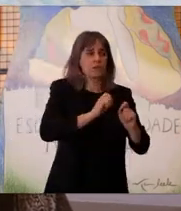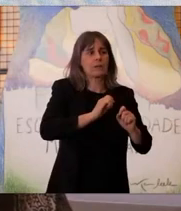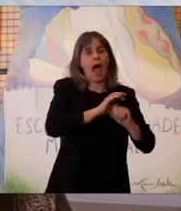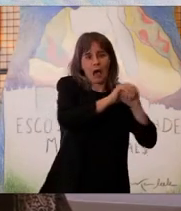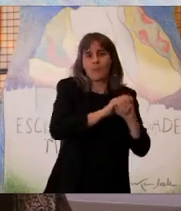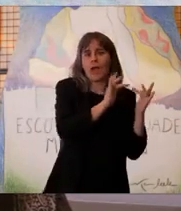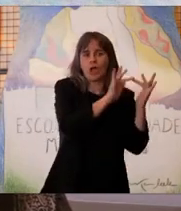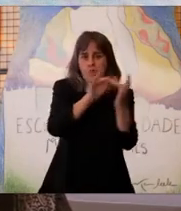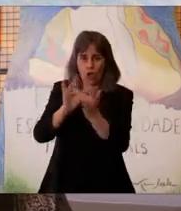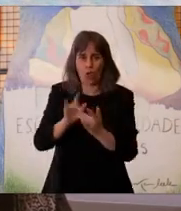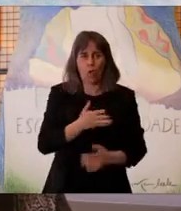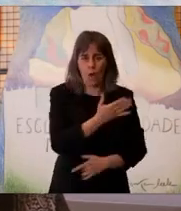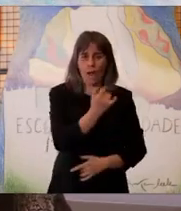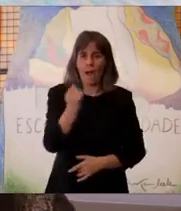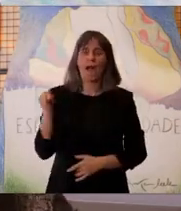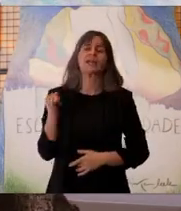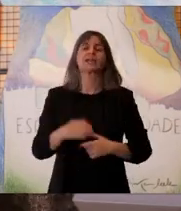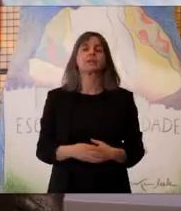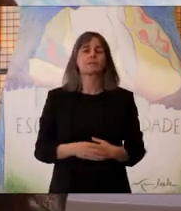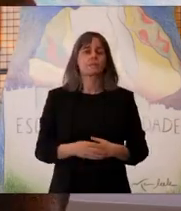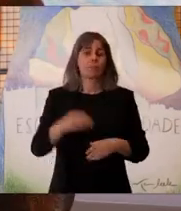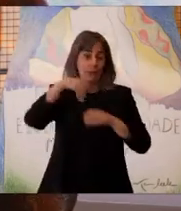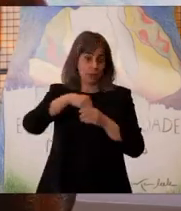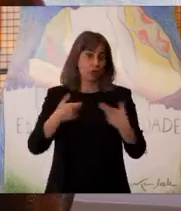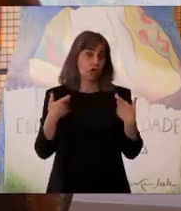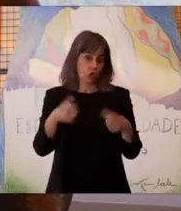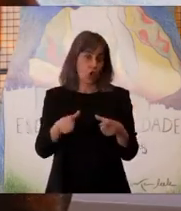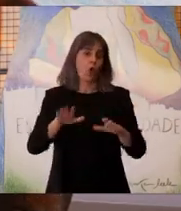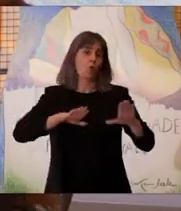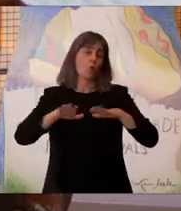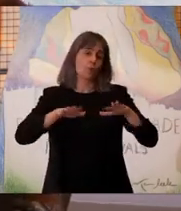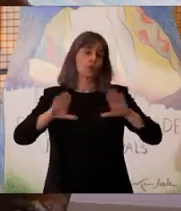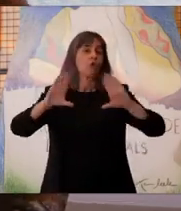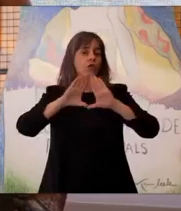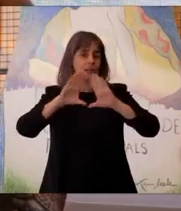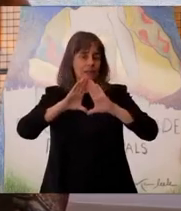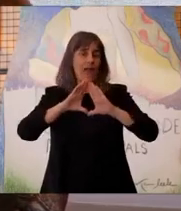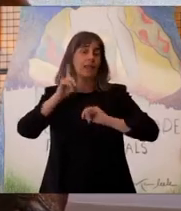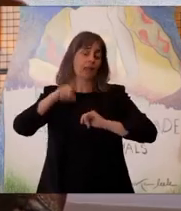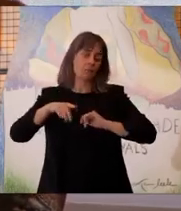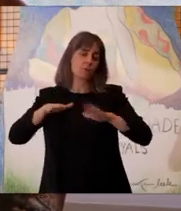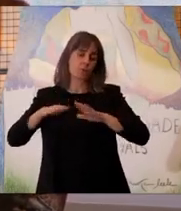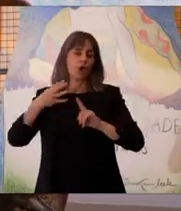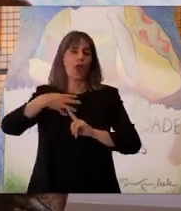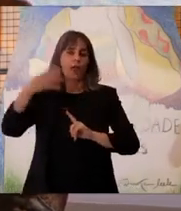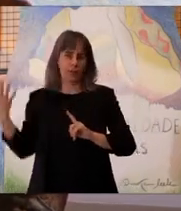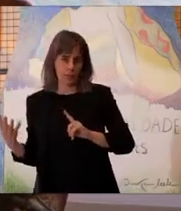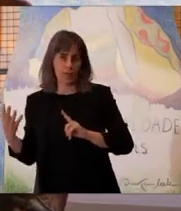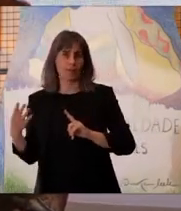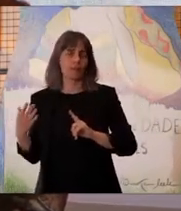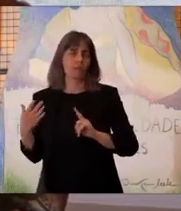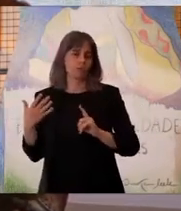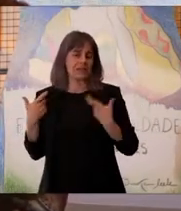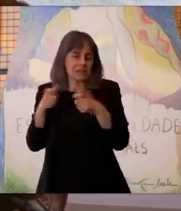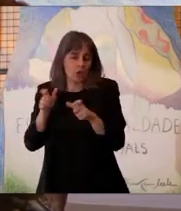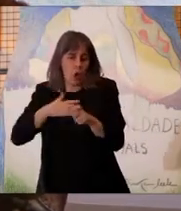en el movimiento lo que sea o en ese sector del movimiento feminista o en mi caso también del movimiento lgtb pero en tu sector tal bueno